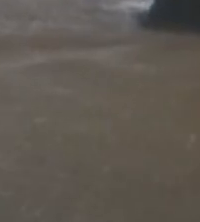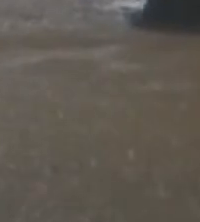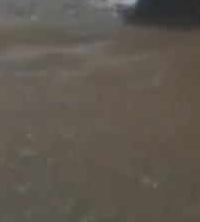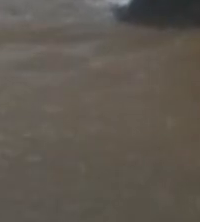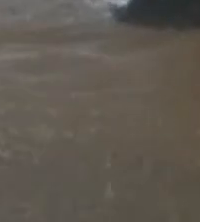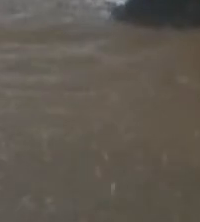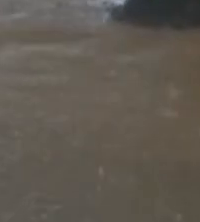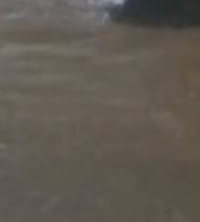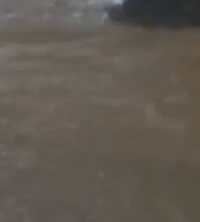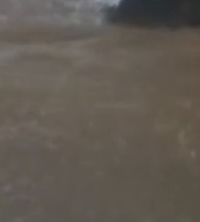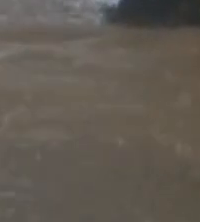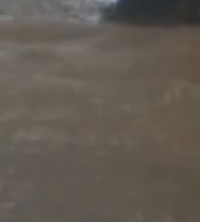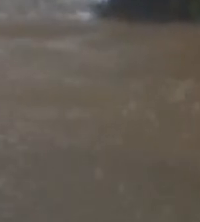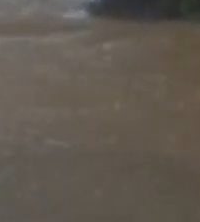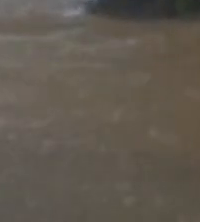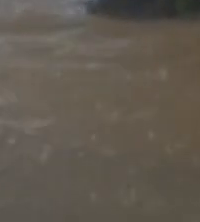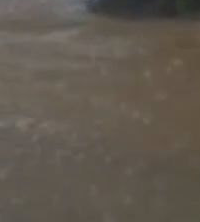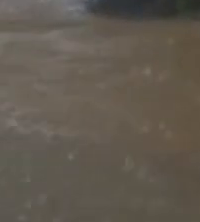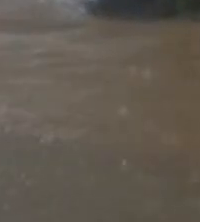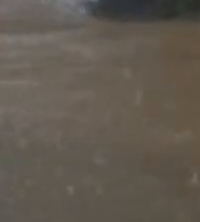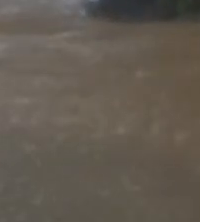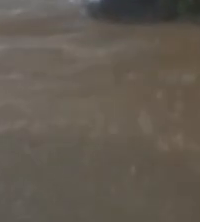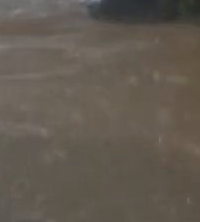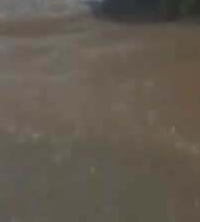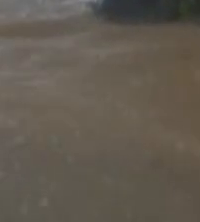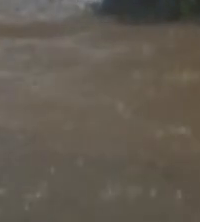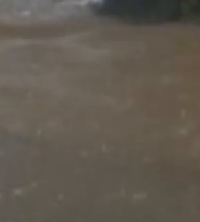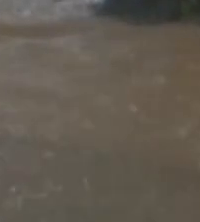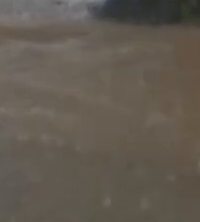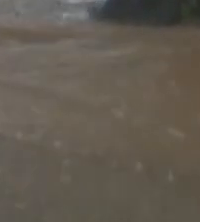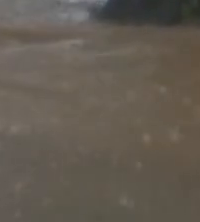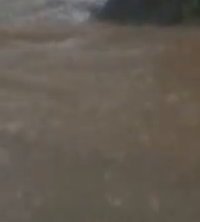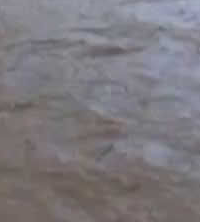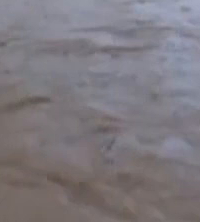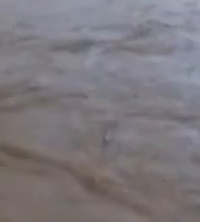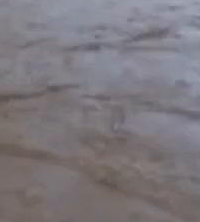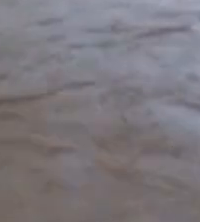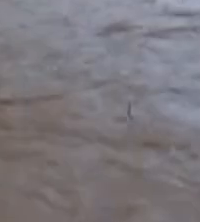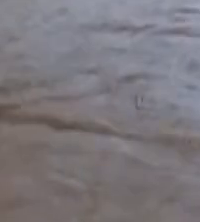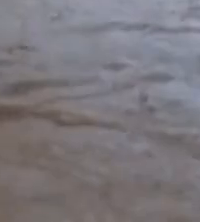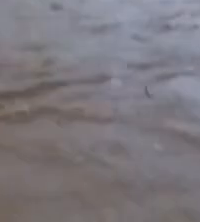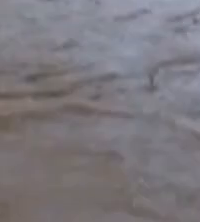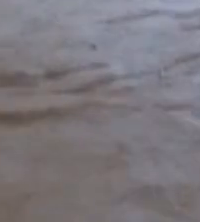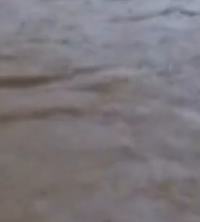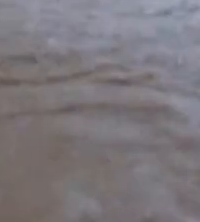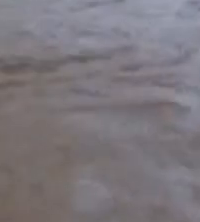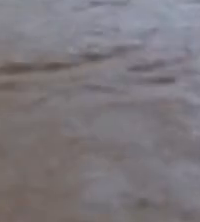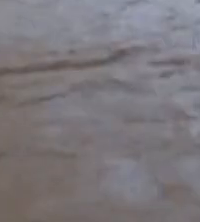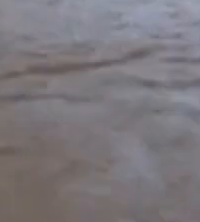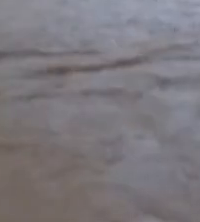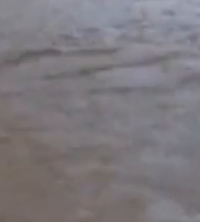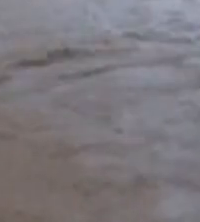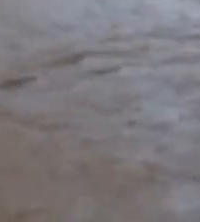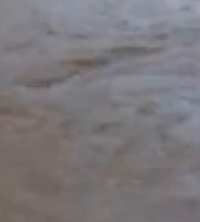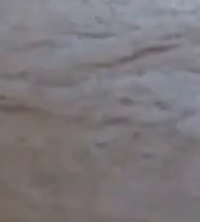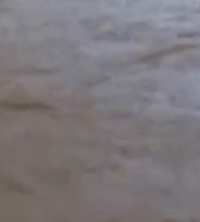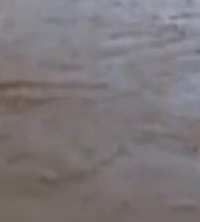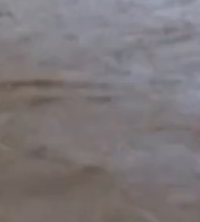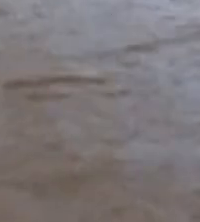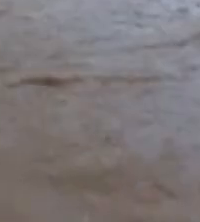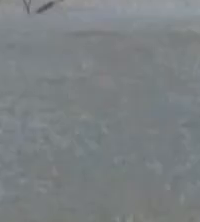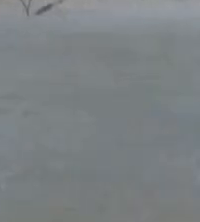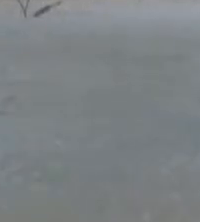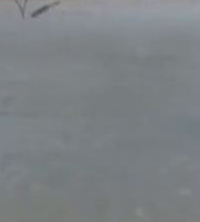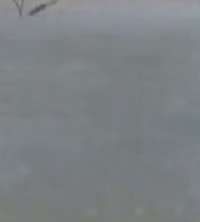unos 12 kilómetros aproximadamente de la ciudad capital llovía fuertemente y el agua cubría prácticamente gran parte de la